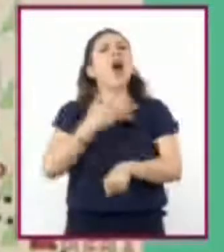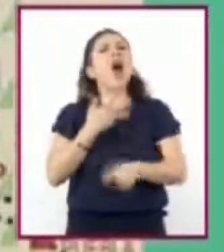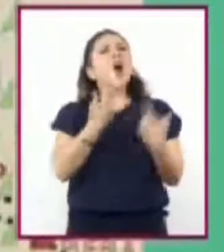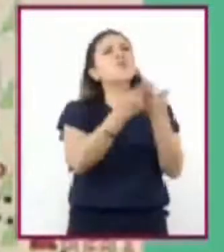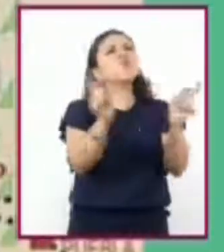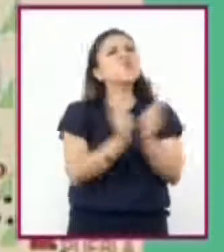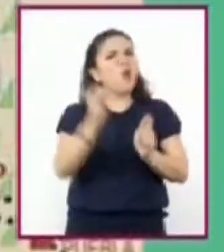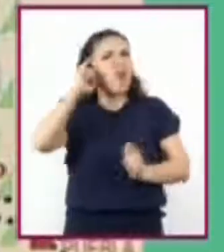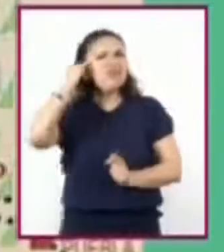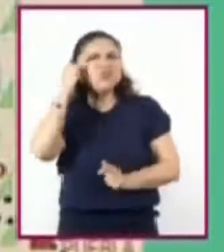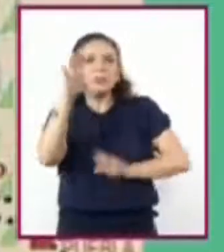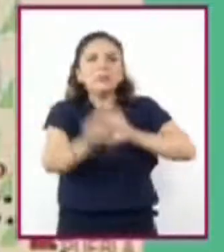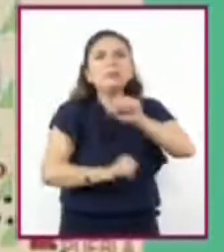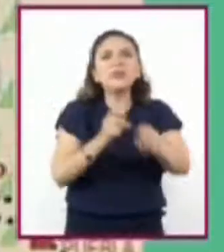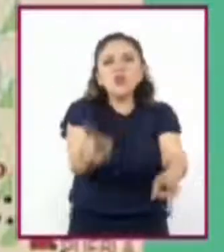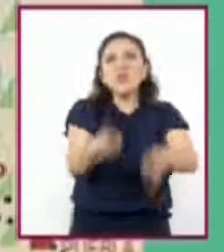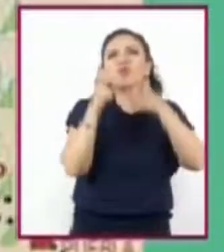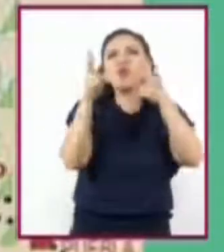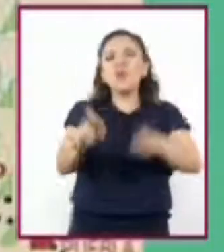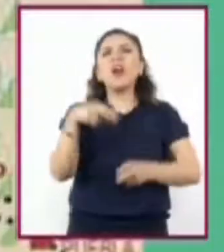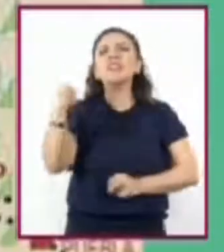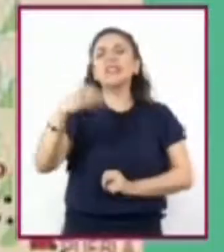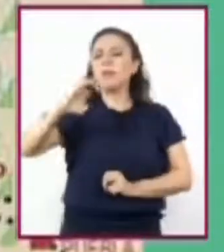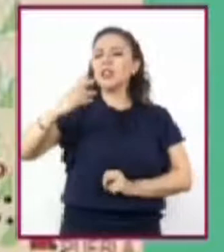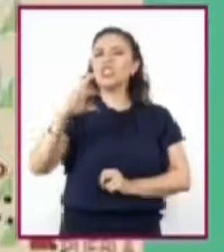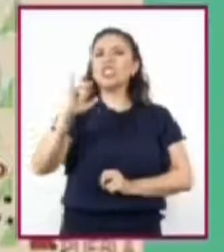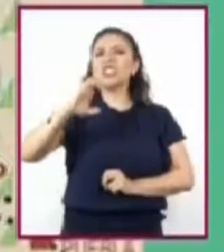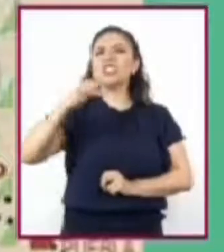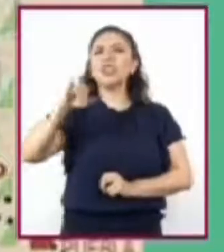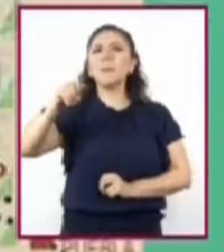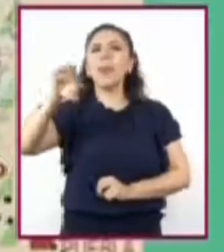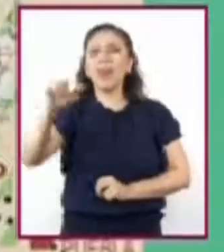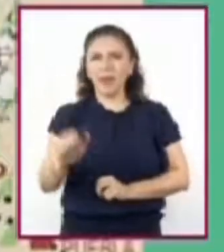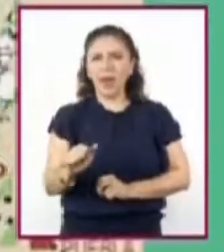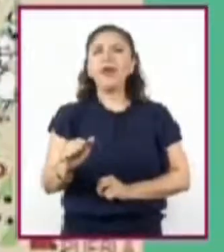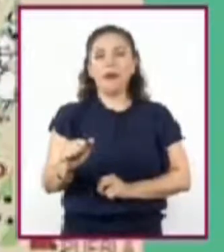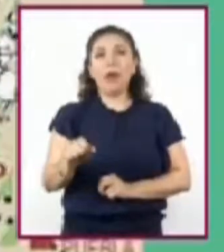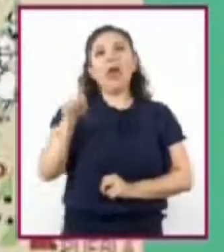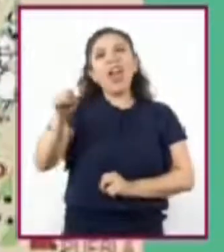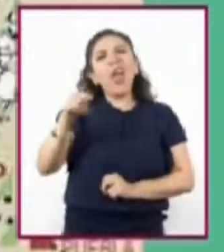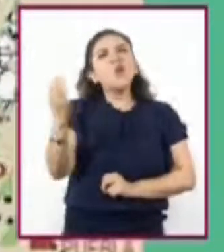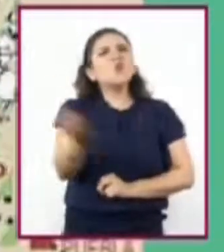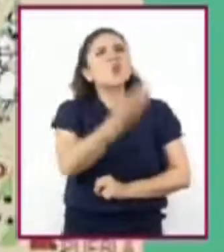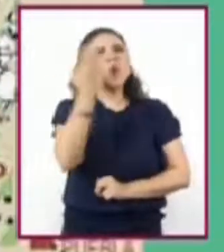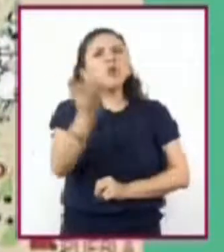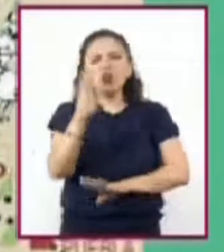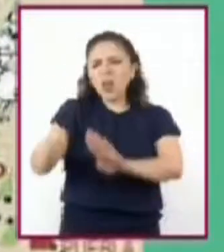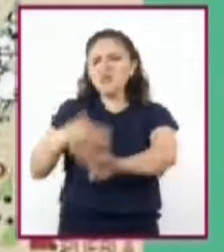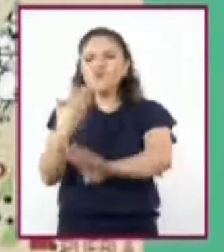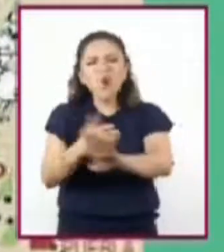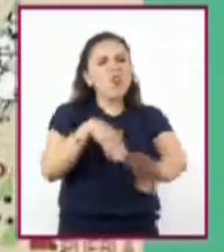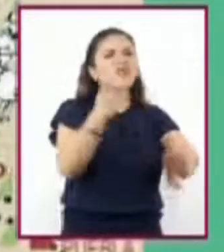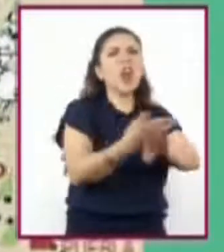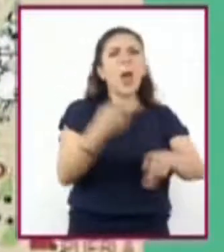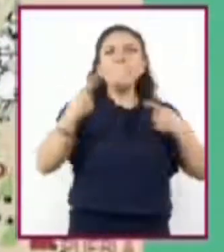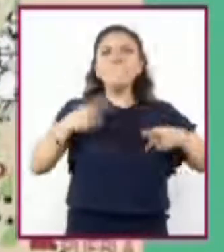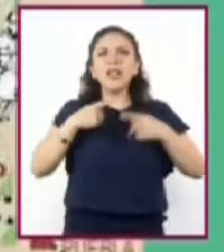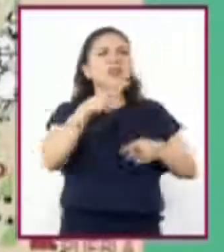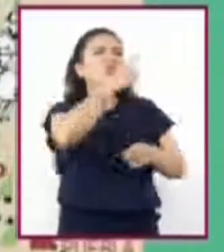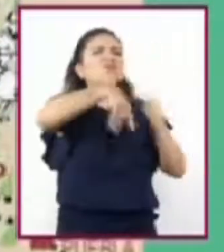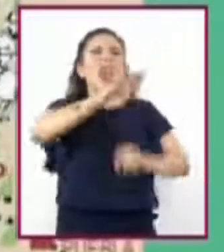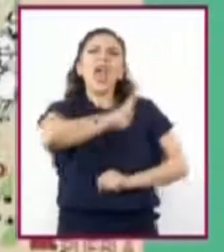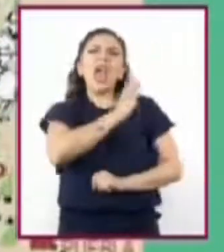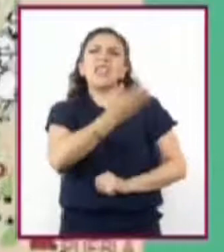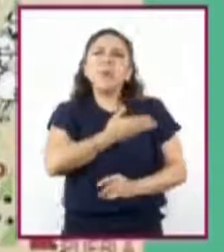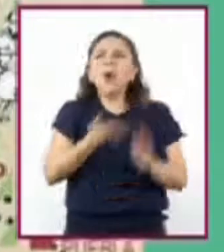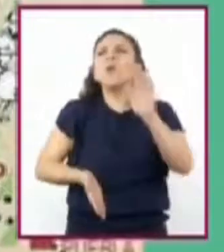de indígenas cazadores-recolectores denominados chichimecas, que pues solían atacar a los convoyes de españoles, mineros,